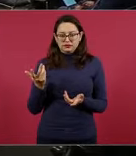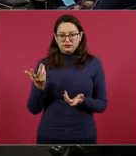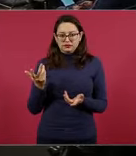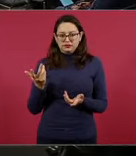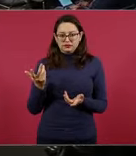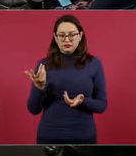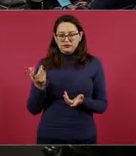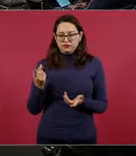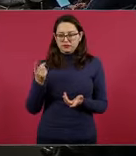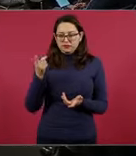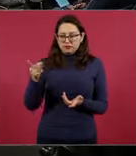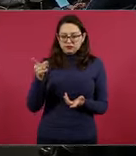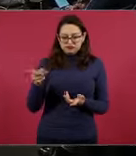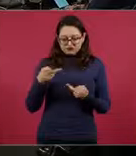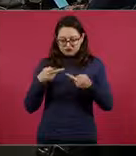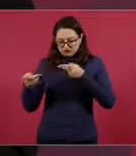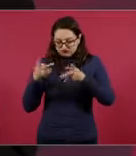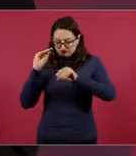impedir el cambio climático,